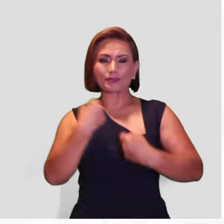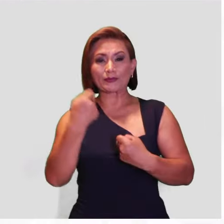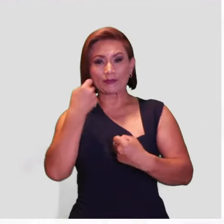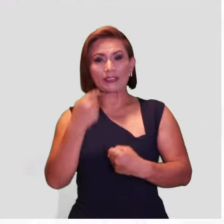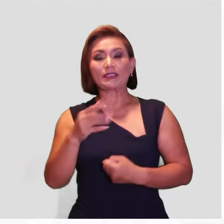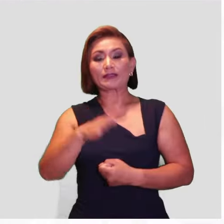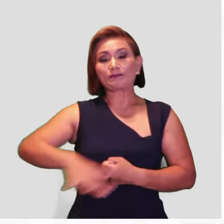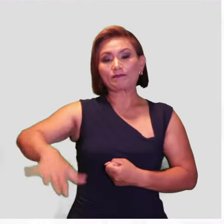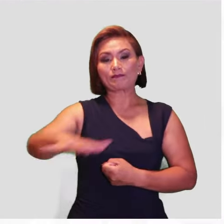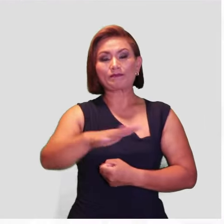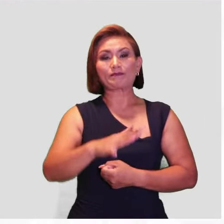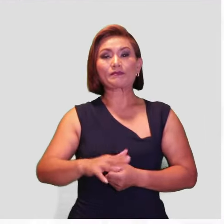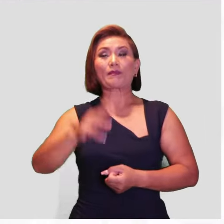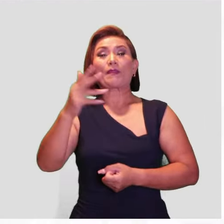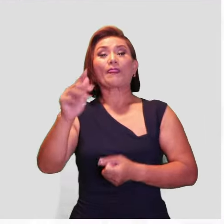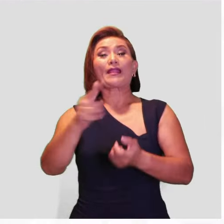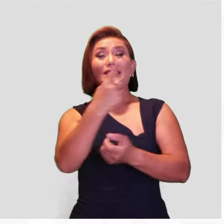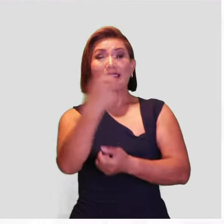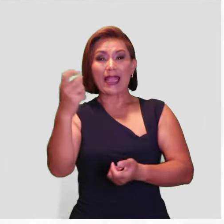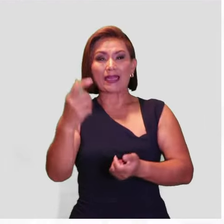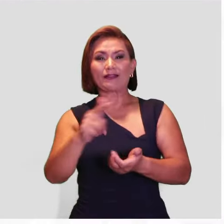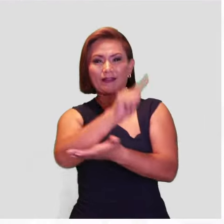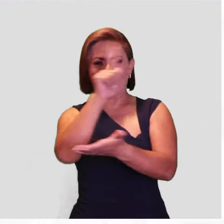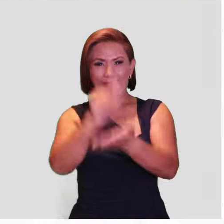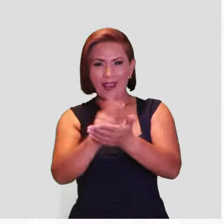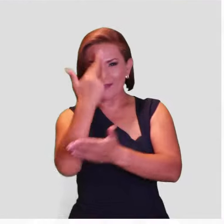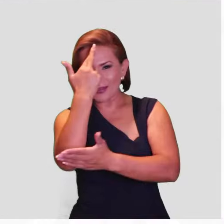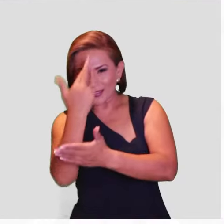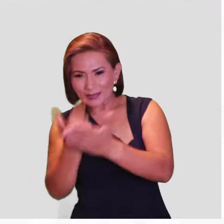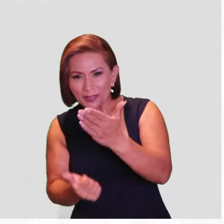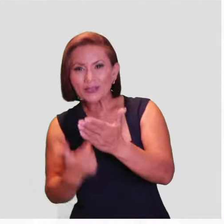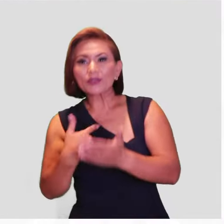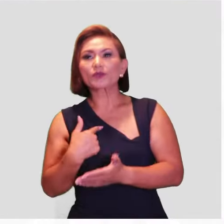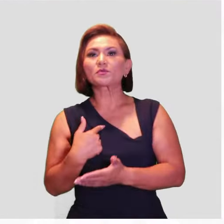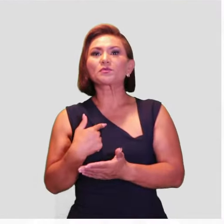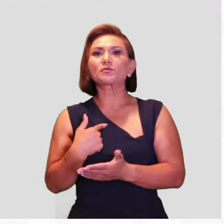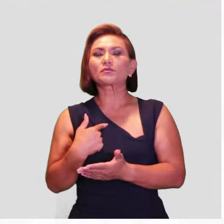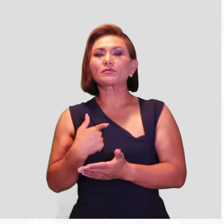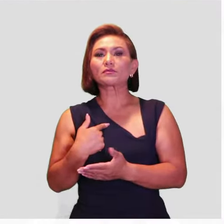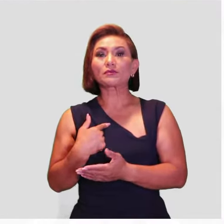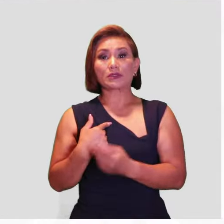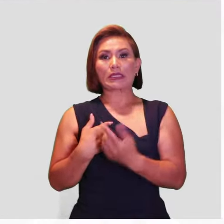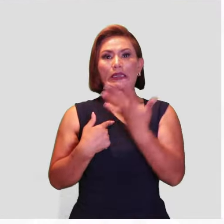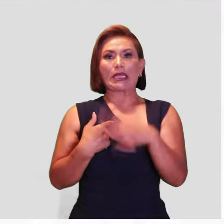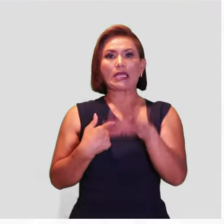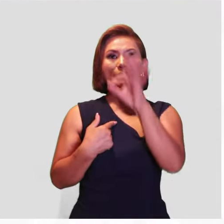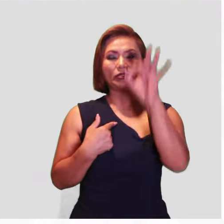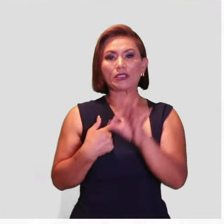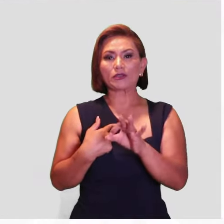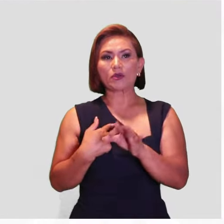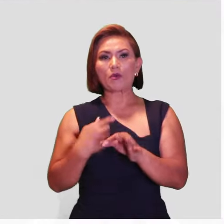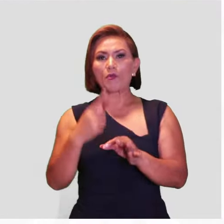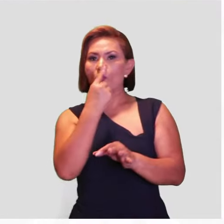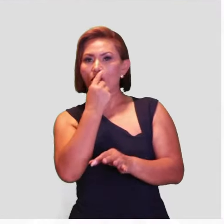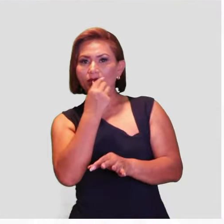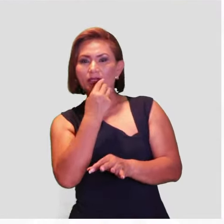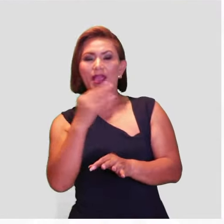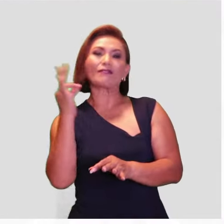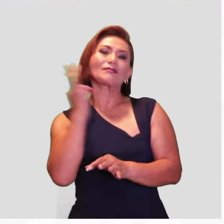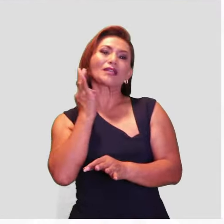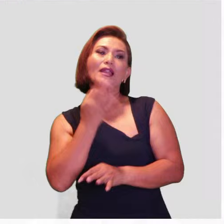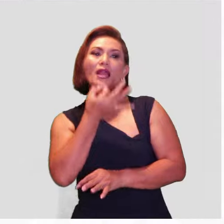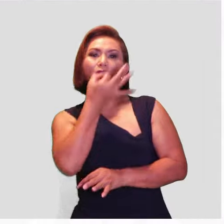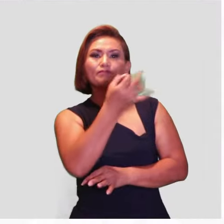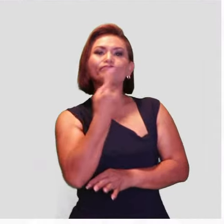en San Juan del Río, únicamente el 2% denuncia ante las autoridades. Esto por varios factores, pero el principal es porque